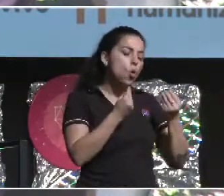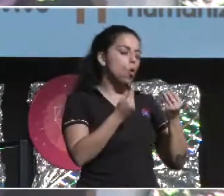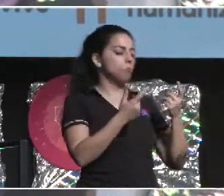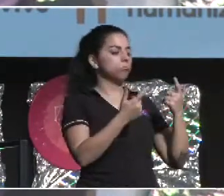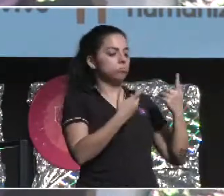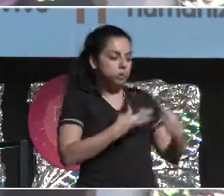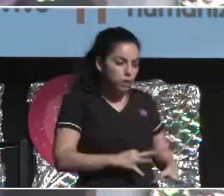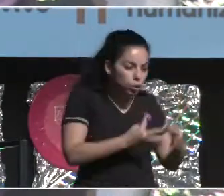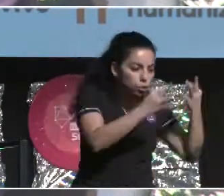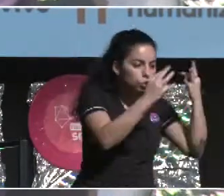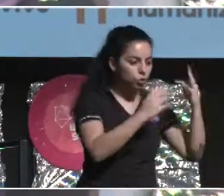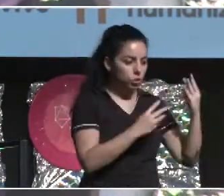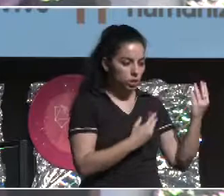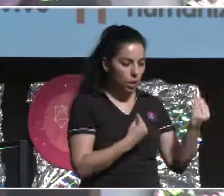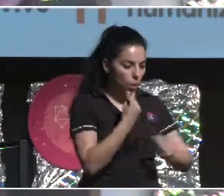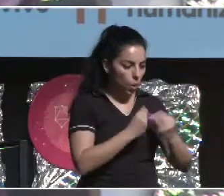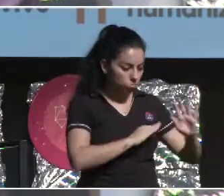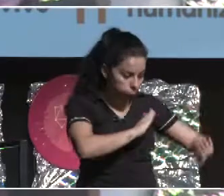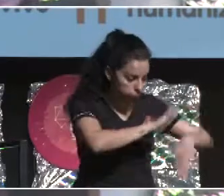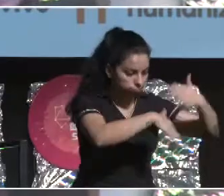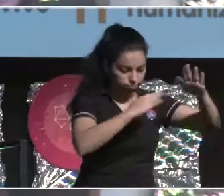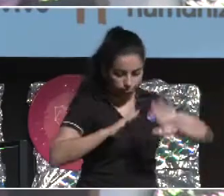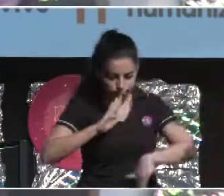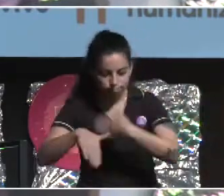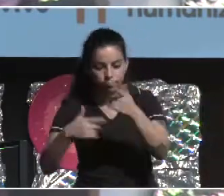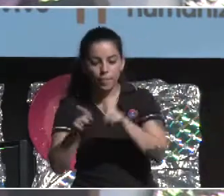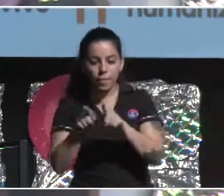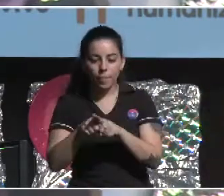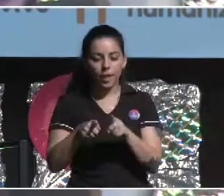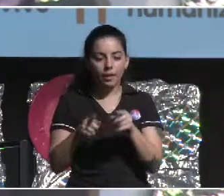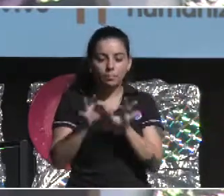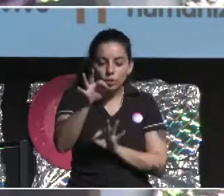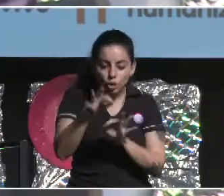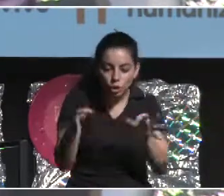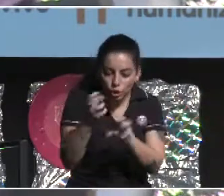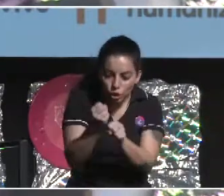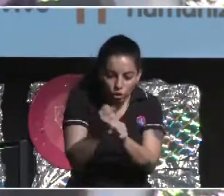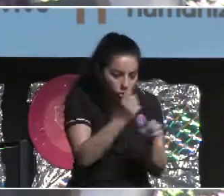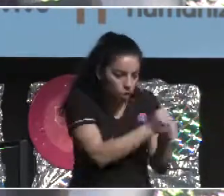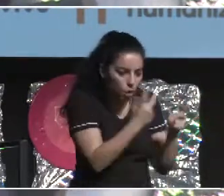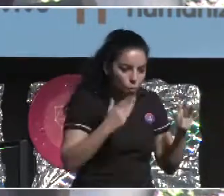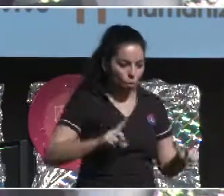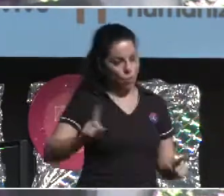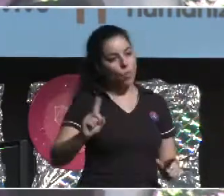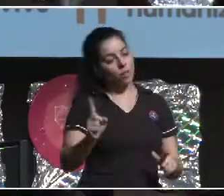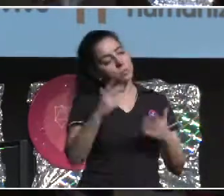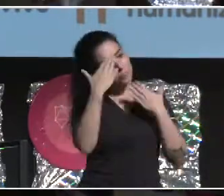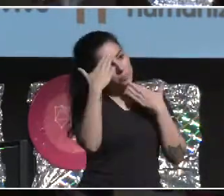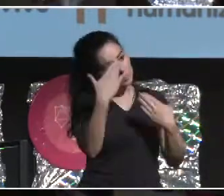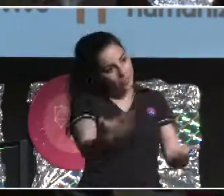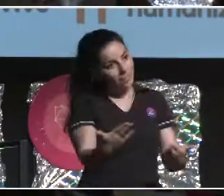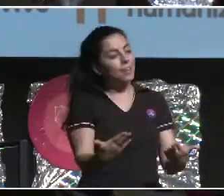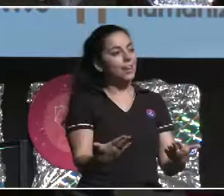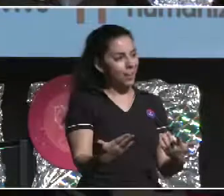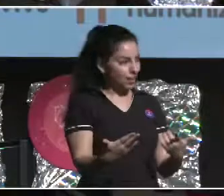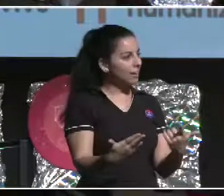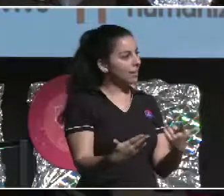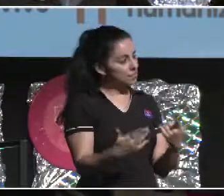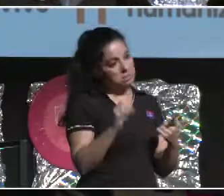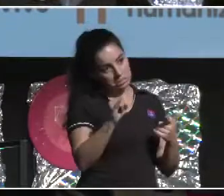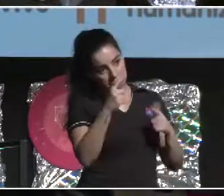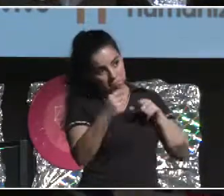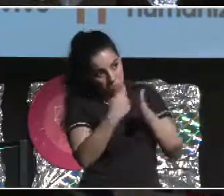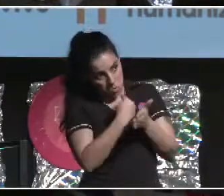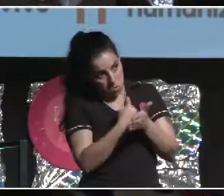de desarrollos a nivel de medición no siempre son los mismos. Entonces aquí termino. Muchas gracias por esta primera intervención y bienvenida a las preguntas